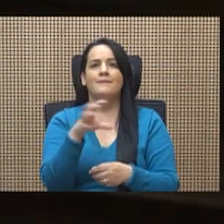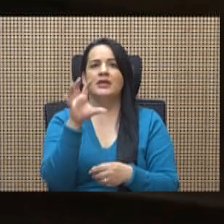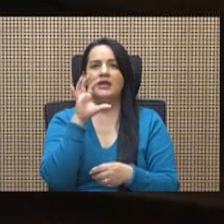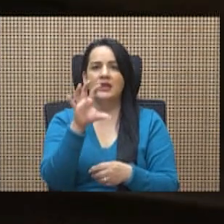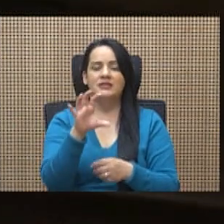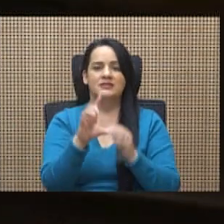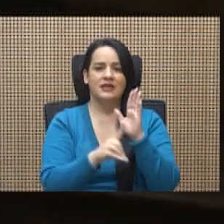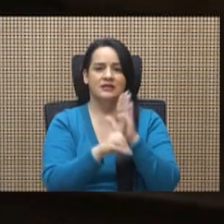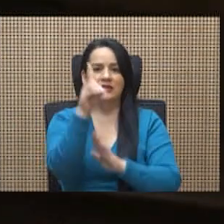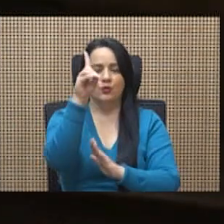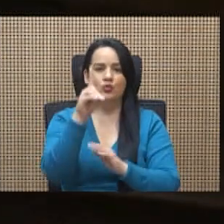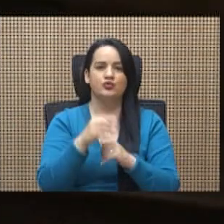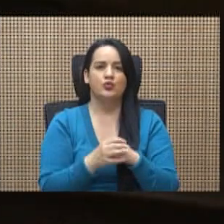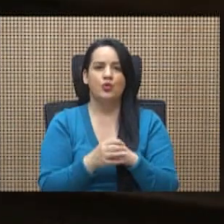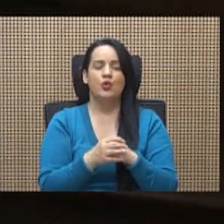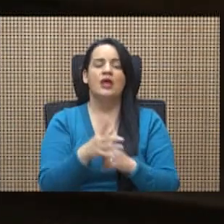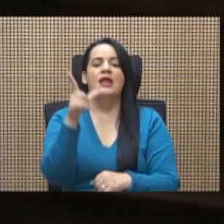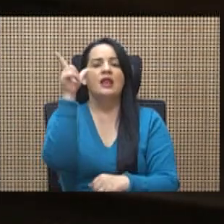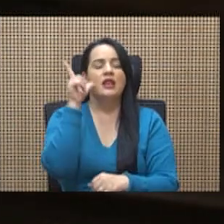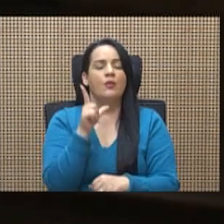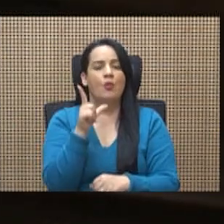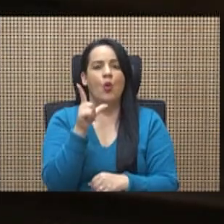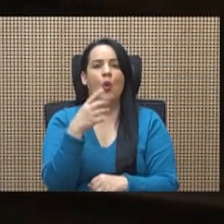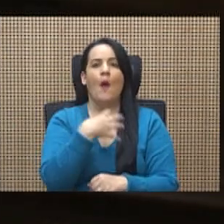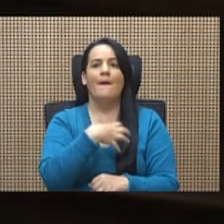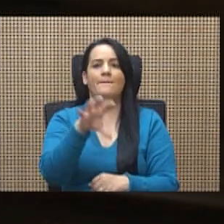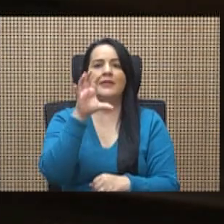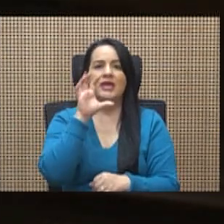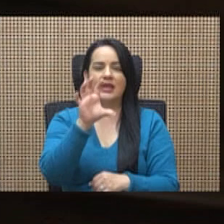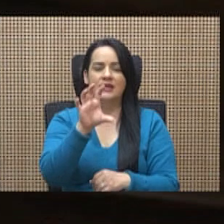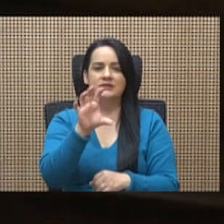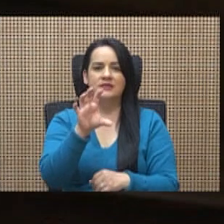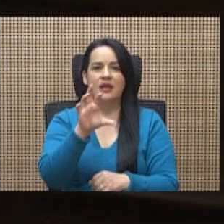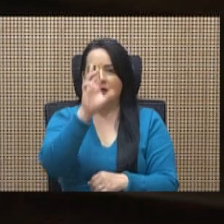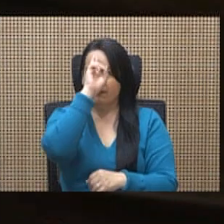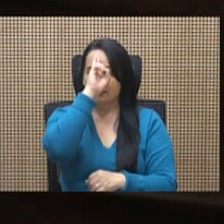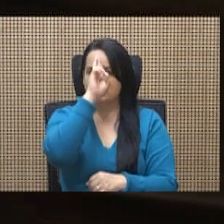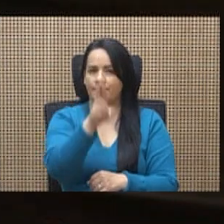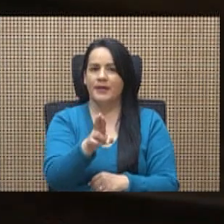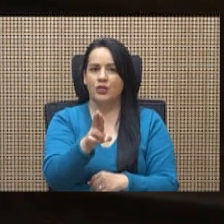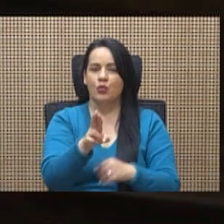desarrollo limón merece respeto